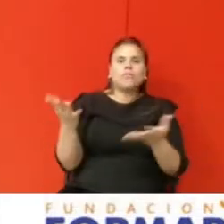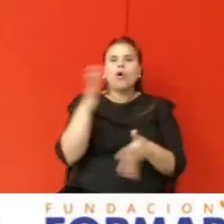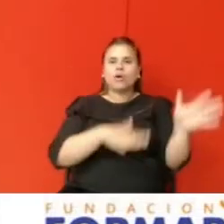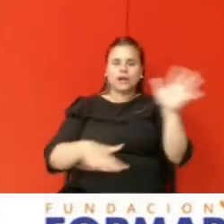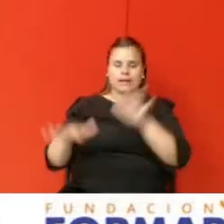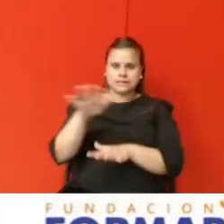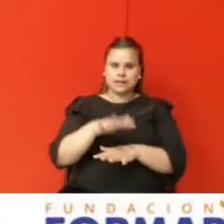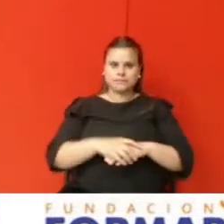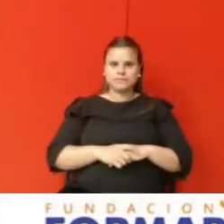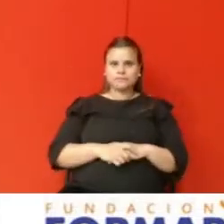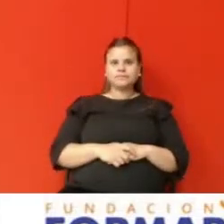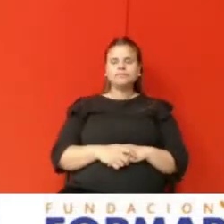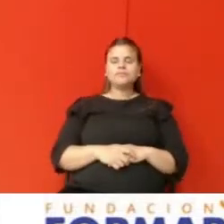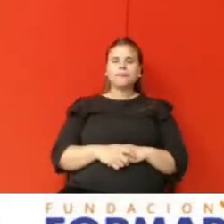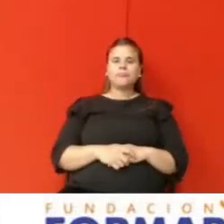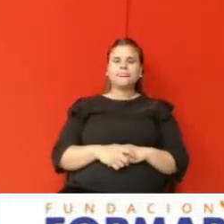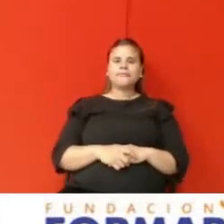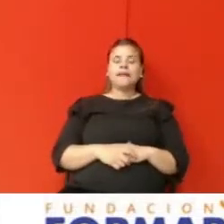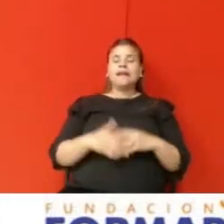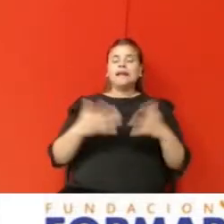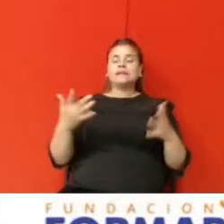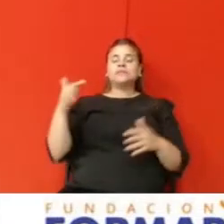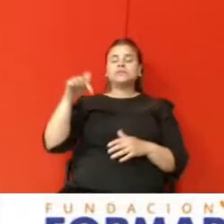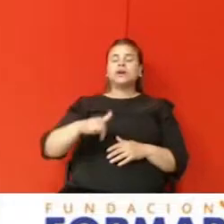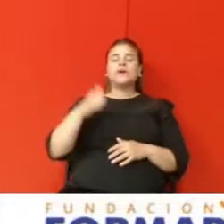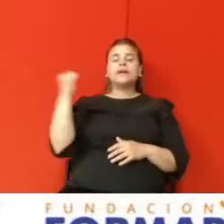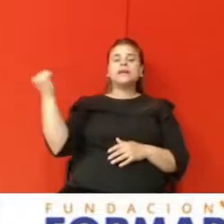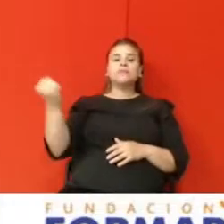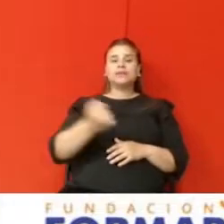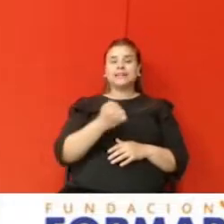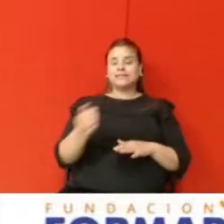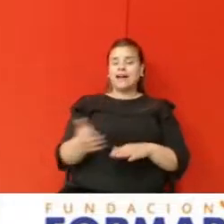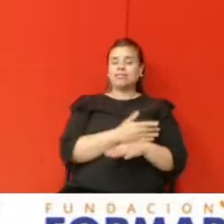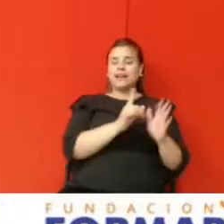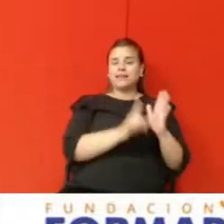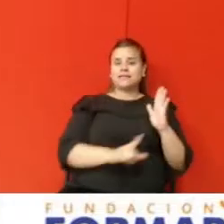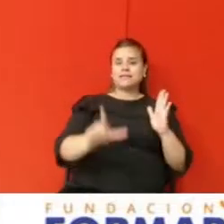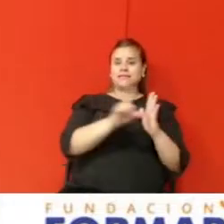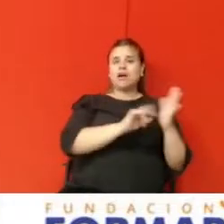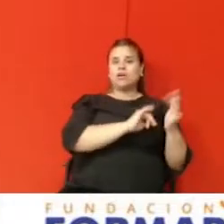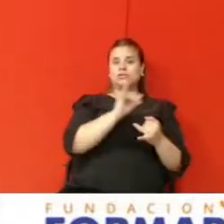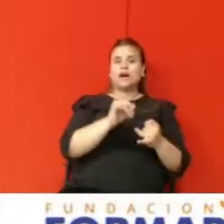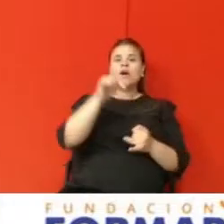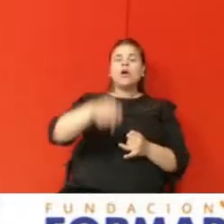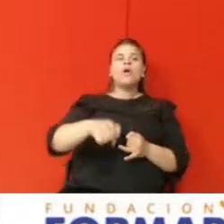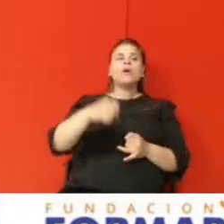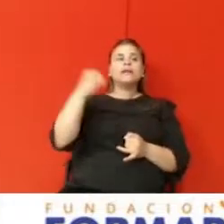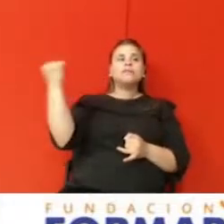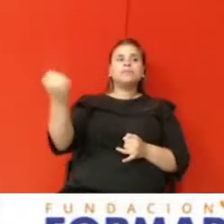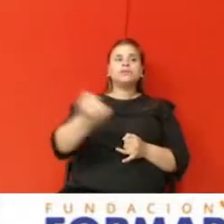equipo. Y tenemos que promover un poco lo que dijo el licenciado, una visión más holística